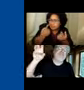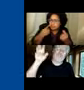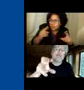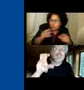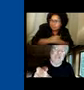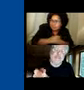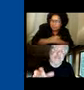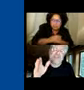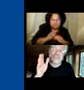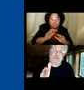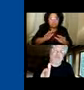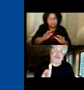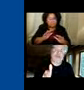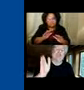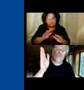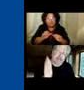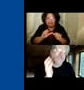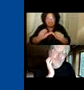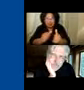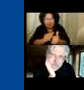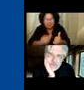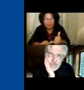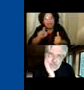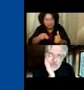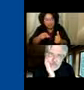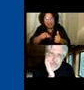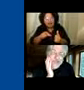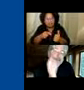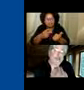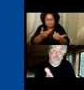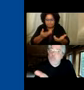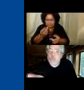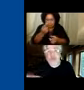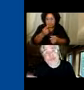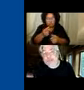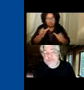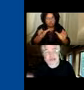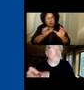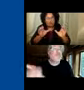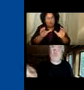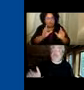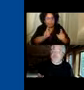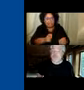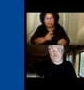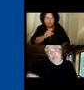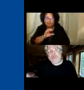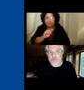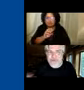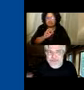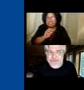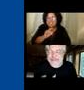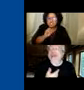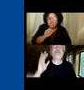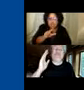es algo sostenible. Tenemos que tener algún tipo de mecanismo para poder certificar y dar credencial a profesionales de